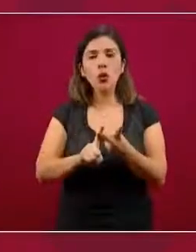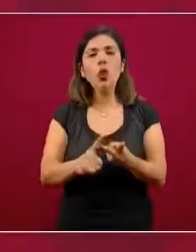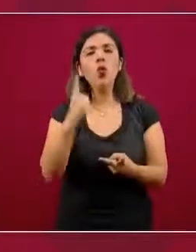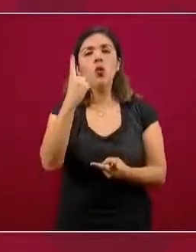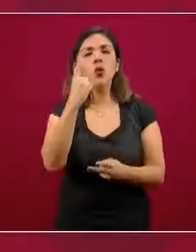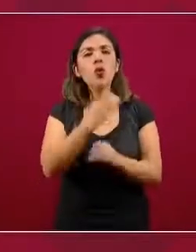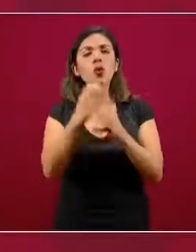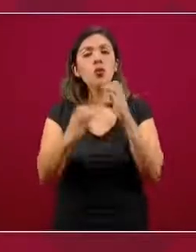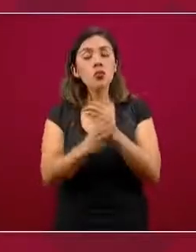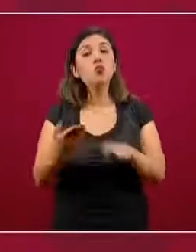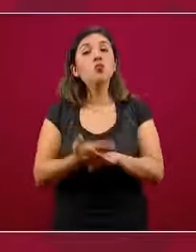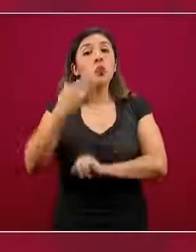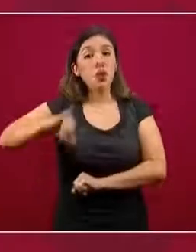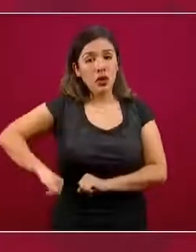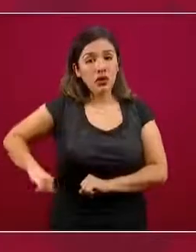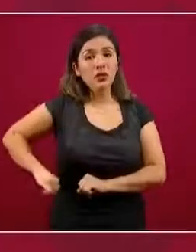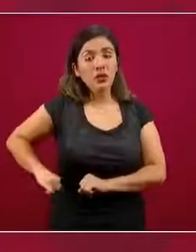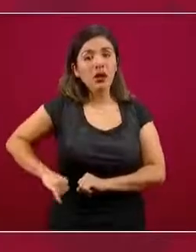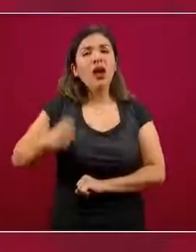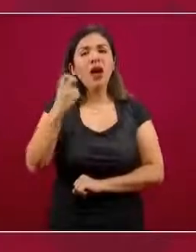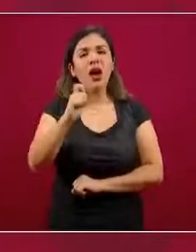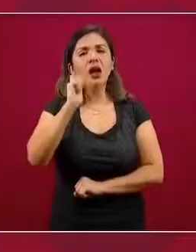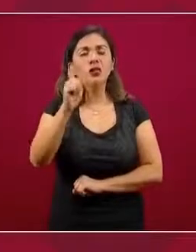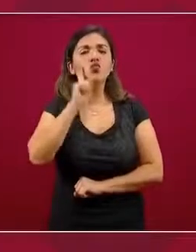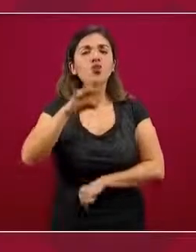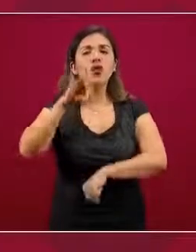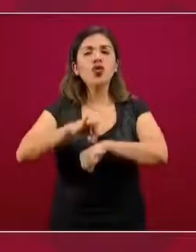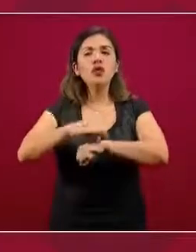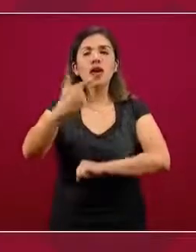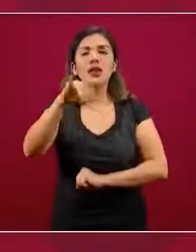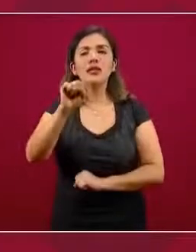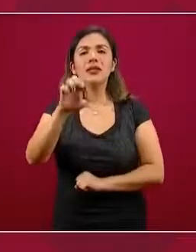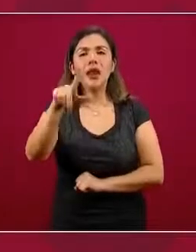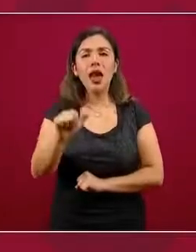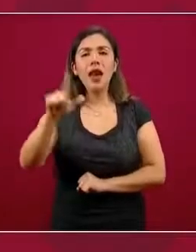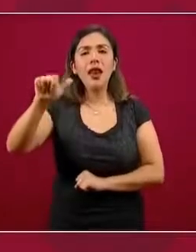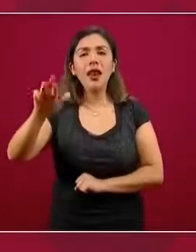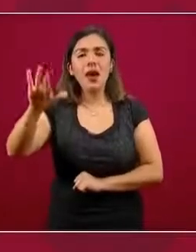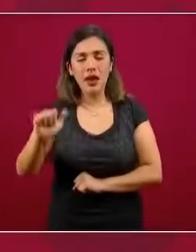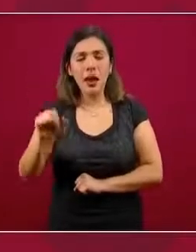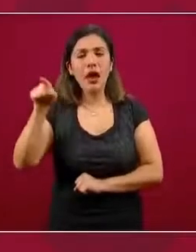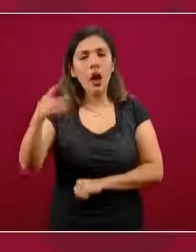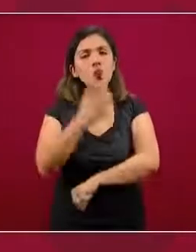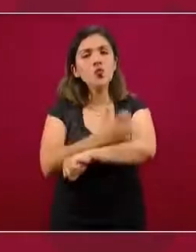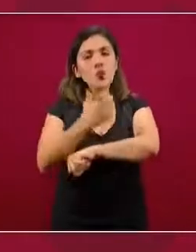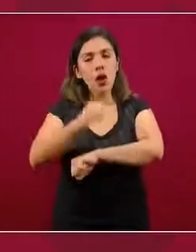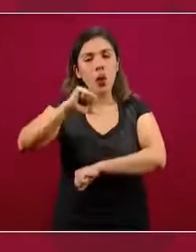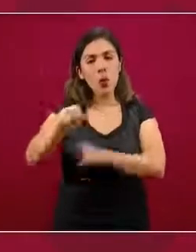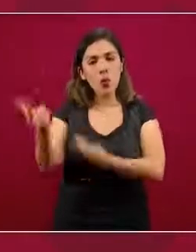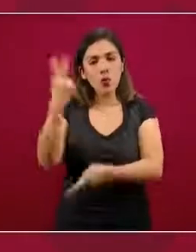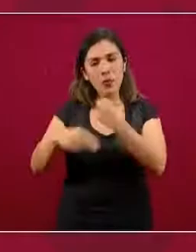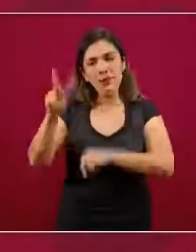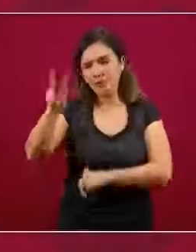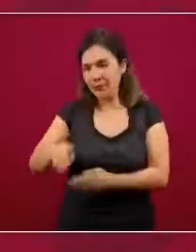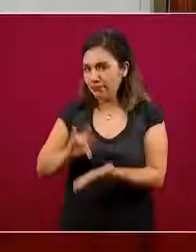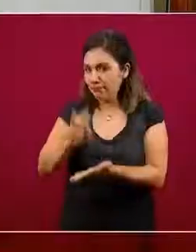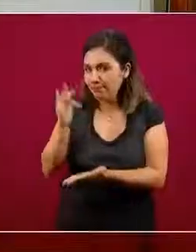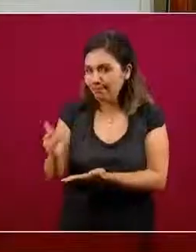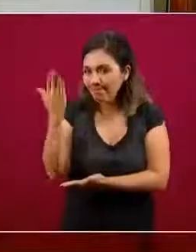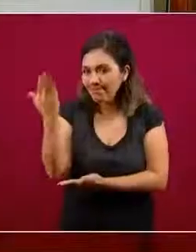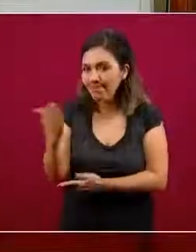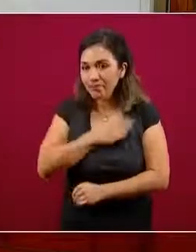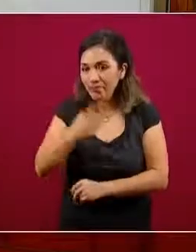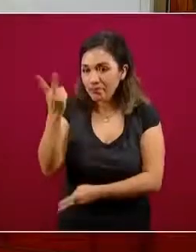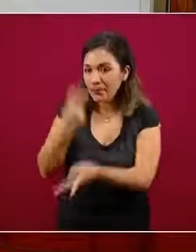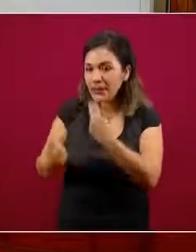elemento que es de gran interés. La doctora Gisela Lara, quien nos acompaña hoy y se lo agradecemos. Doctora,